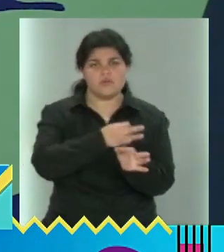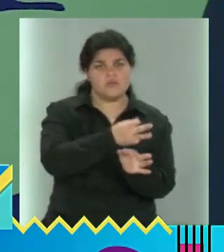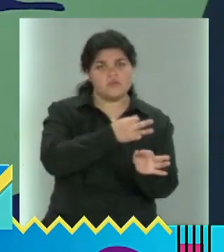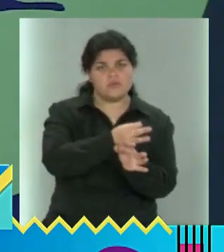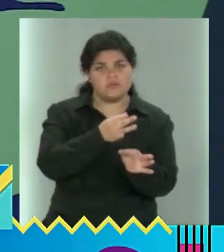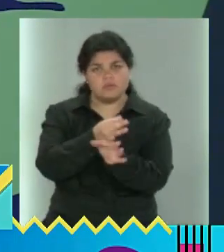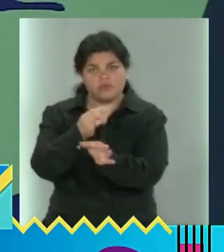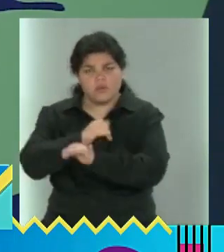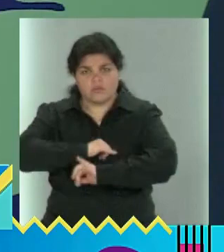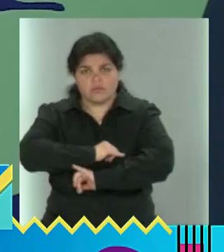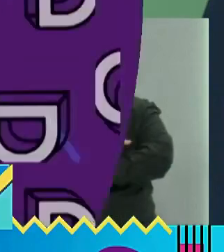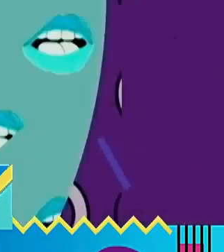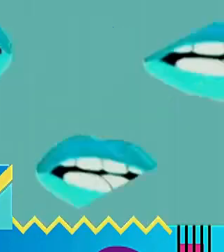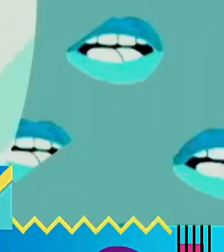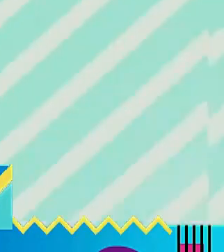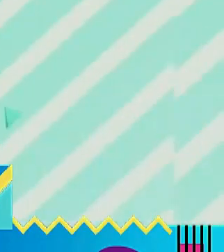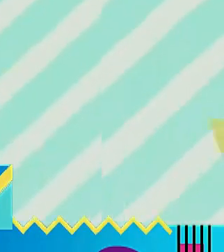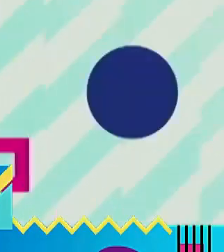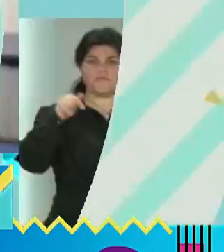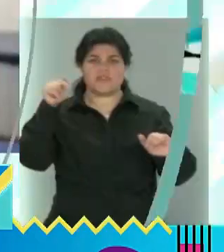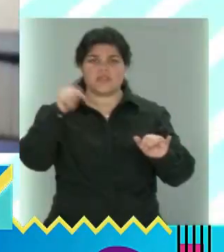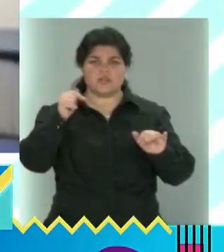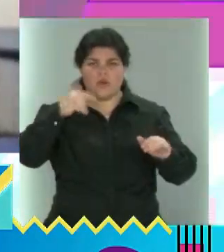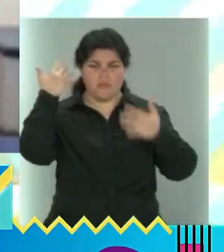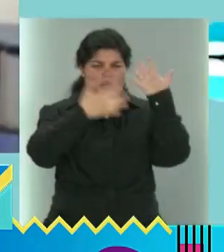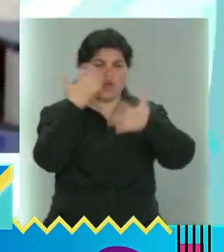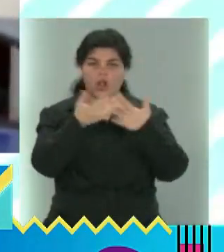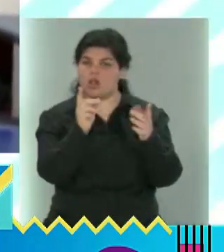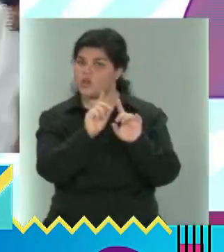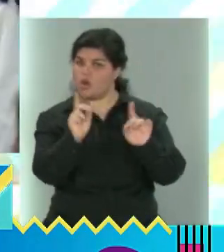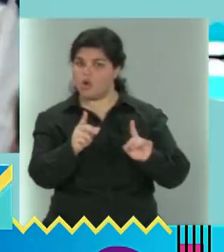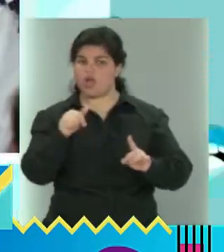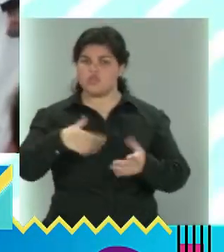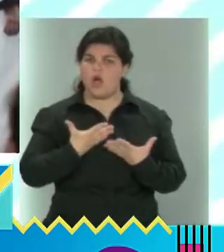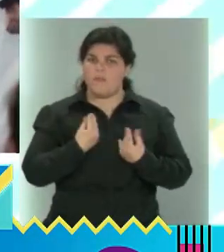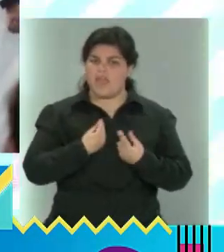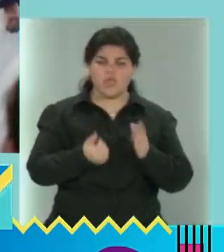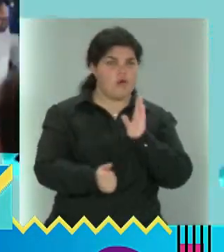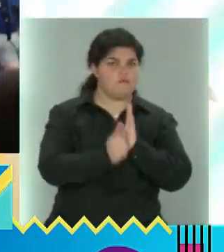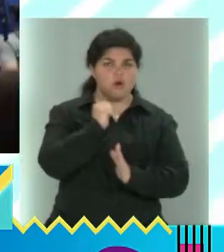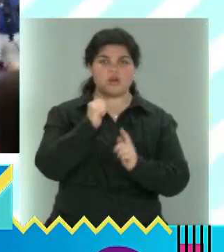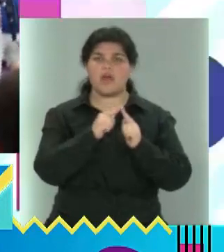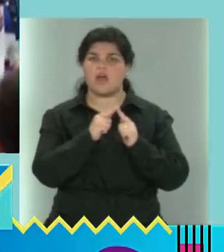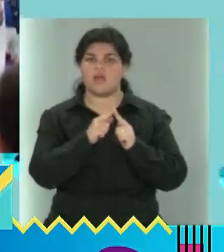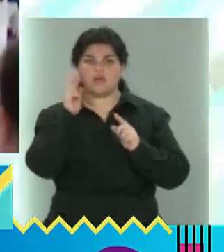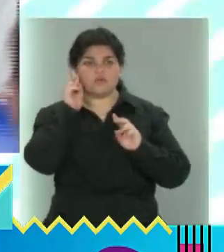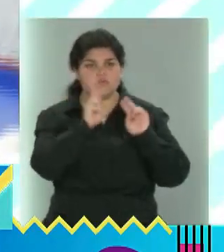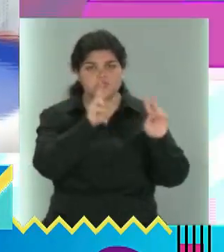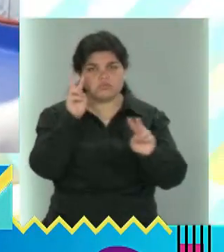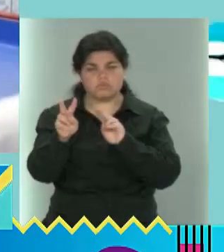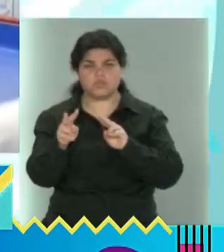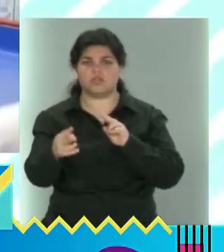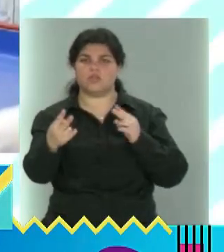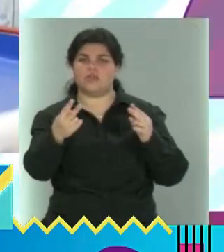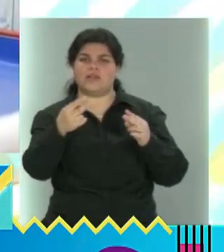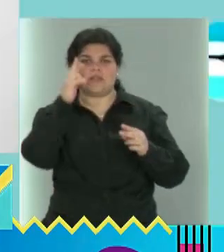por el contrario, esto, como decía el sensei Argüello, nos permite perder miedos, nos permite escucharnos, nos permite respetar al otro,